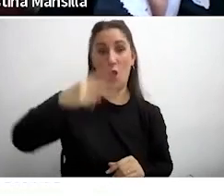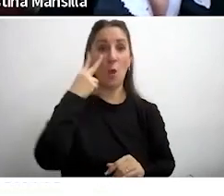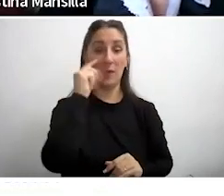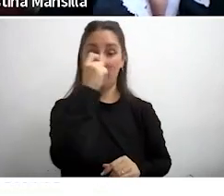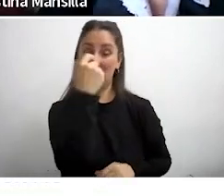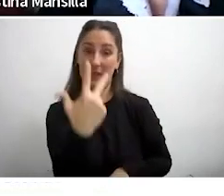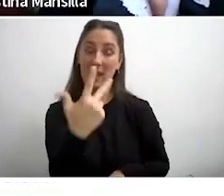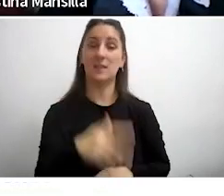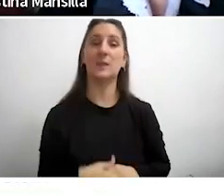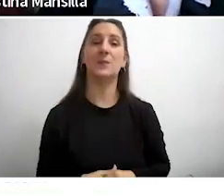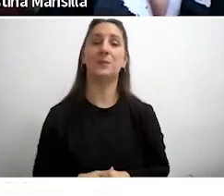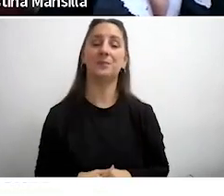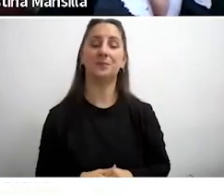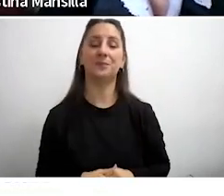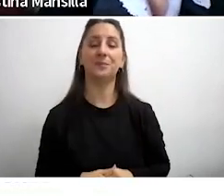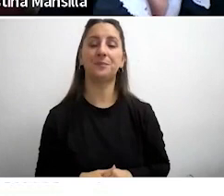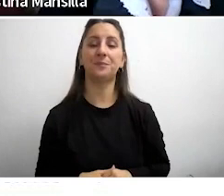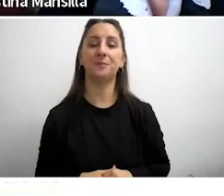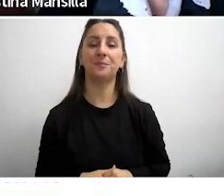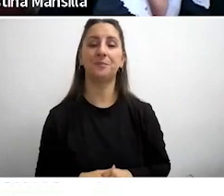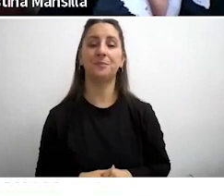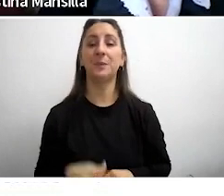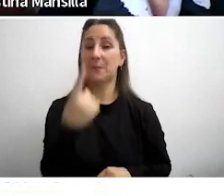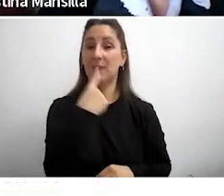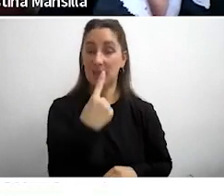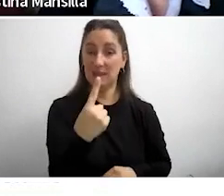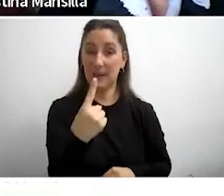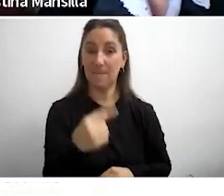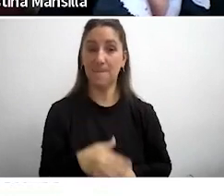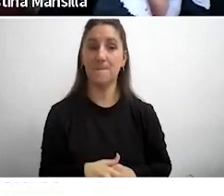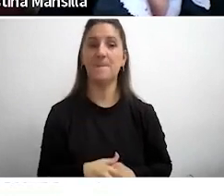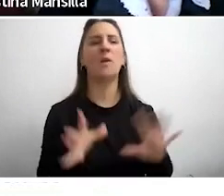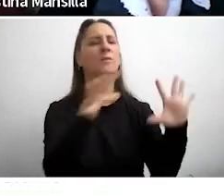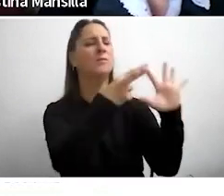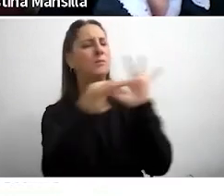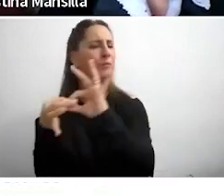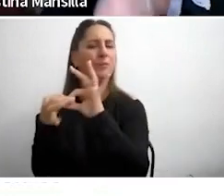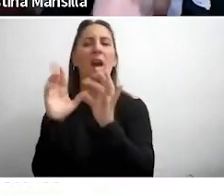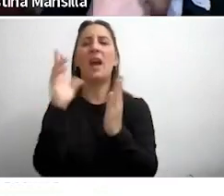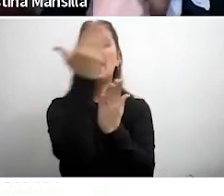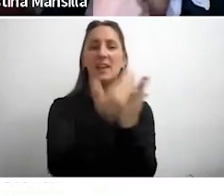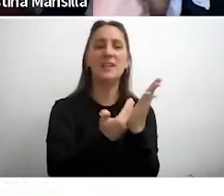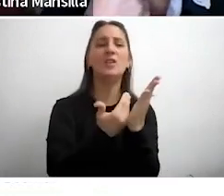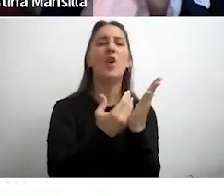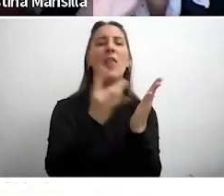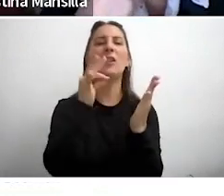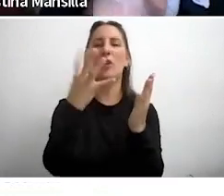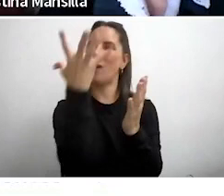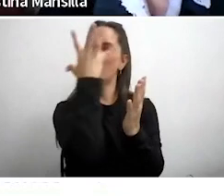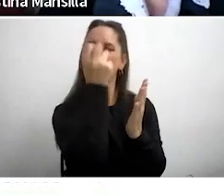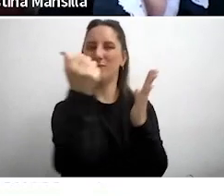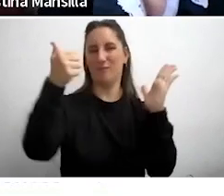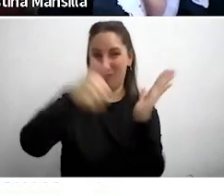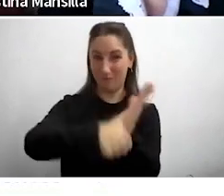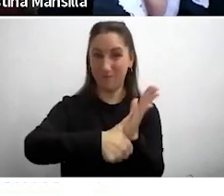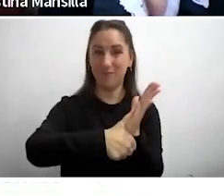2023, lo que nos establece está vinculado al registro de datos biométricos.